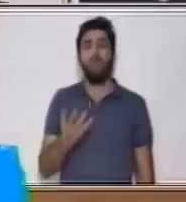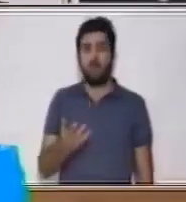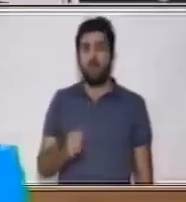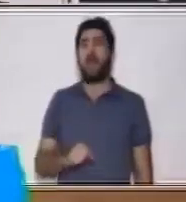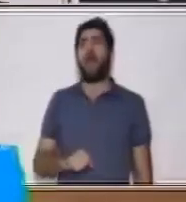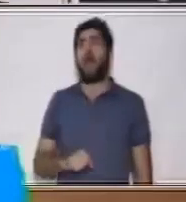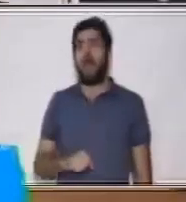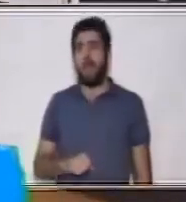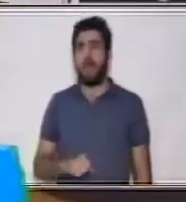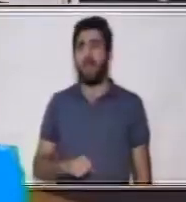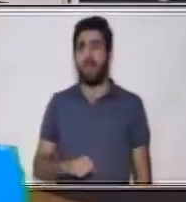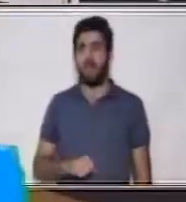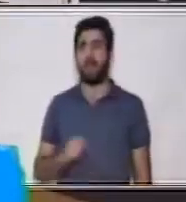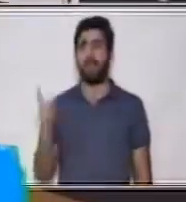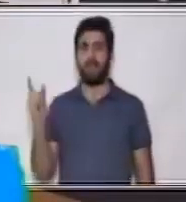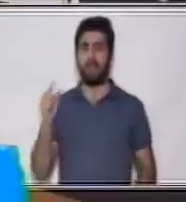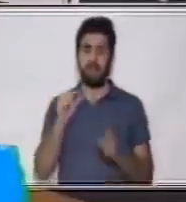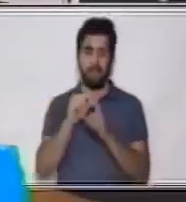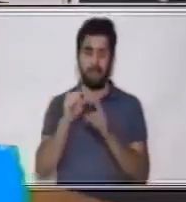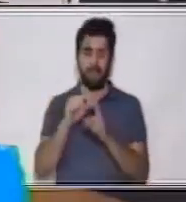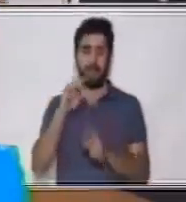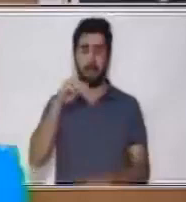Tienen en común la palabra